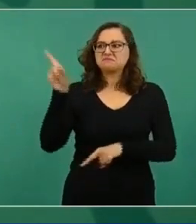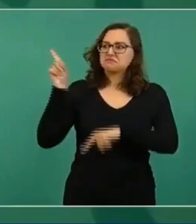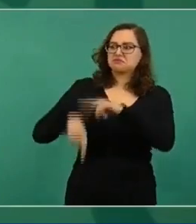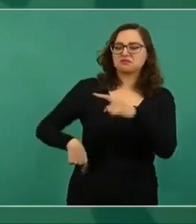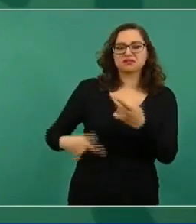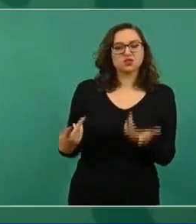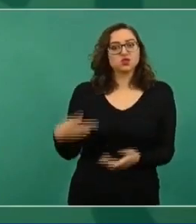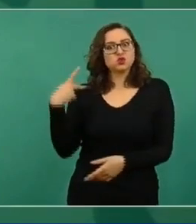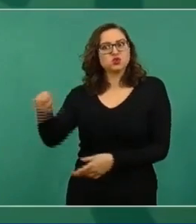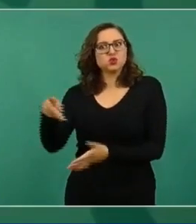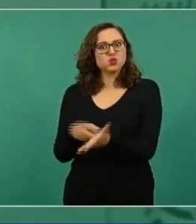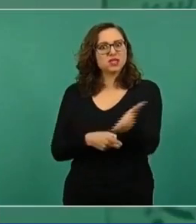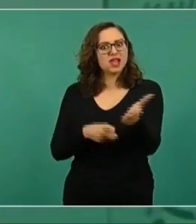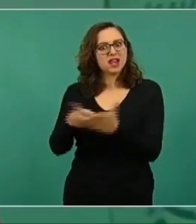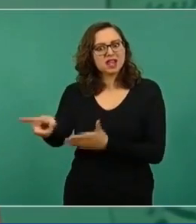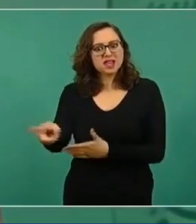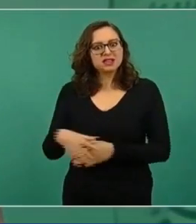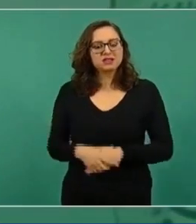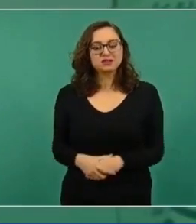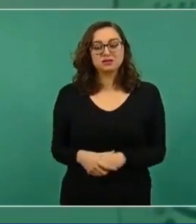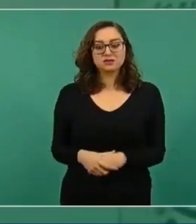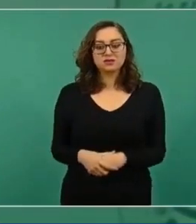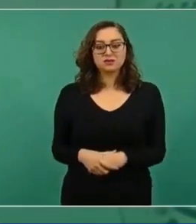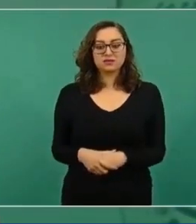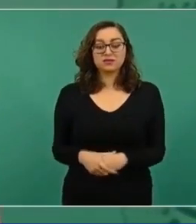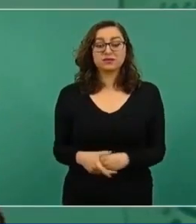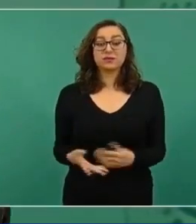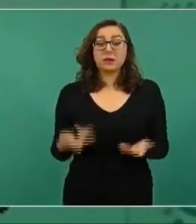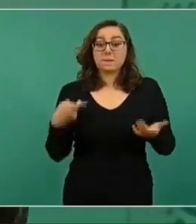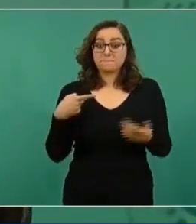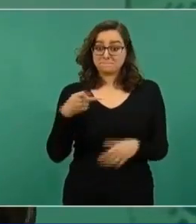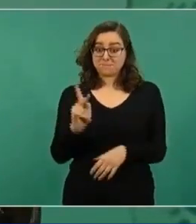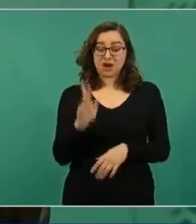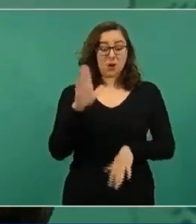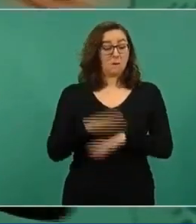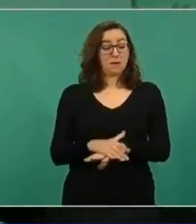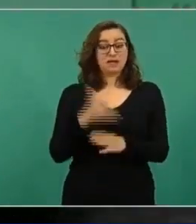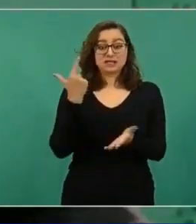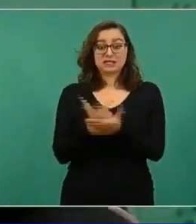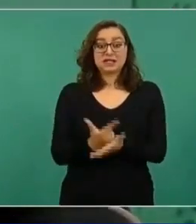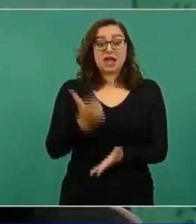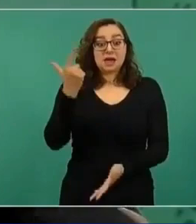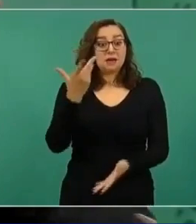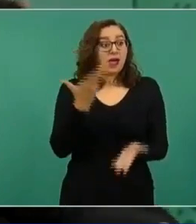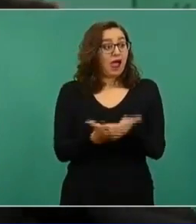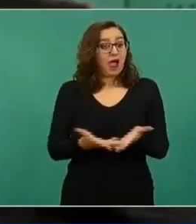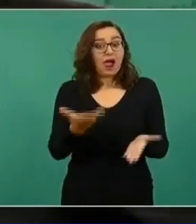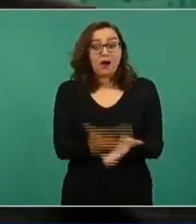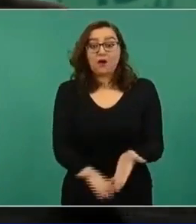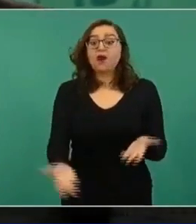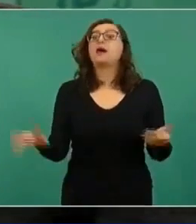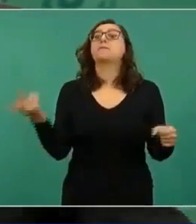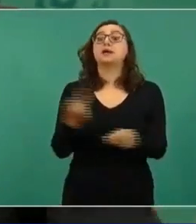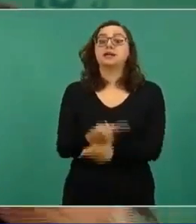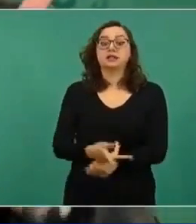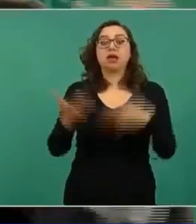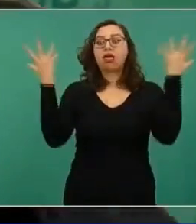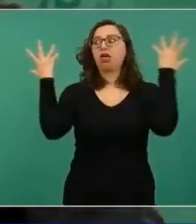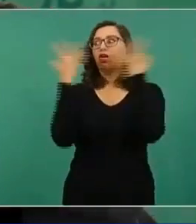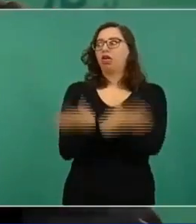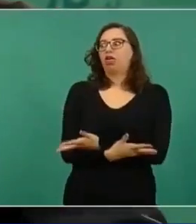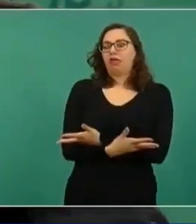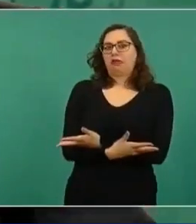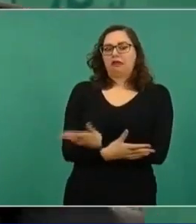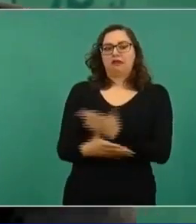el daño que causa, está en el hecho de que no tenemos los médicos que necesitamos. Y ya no hablemos